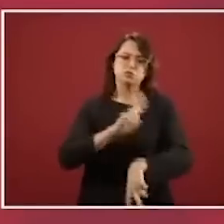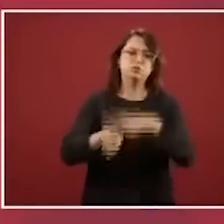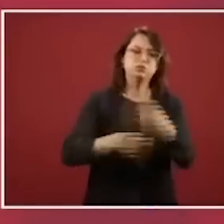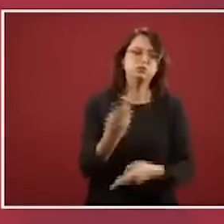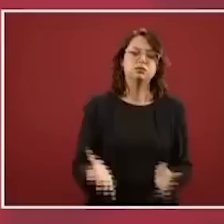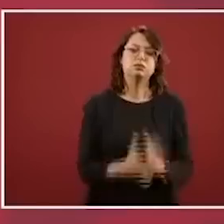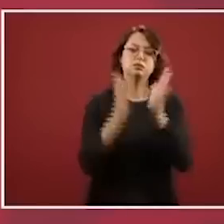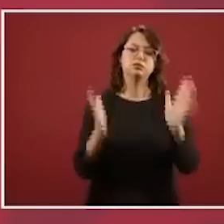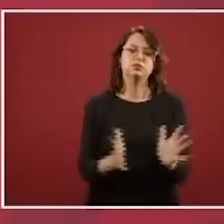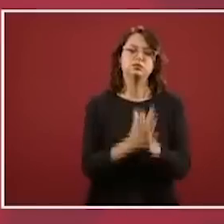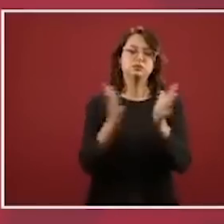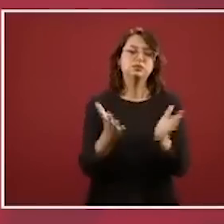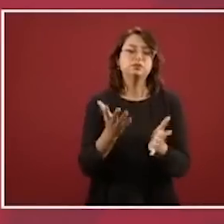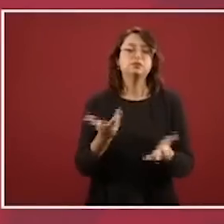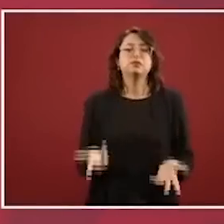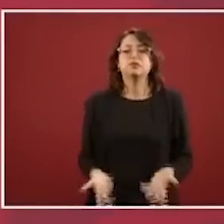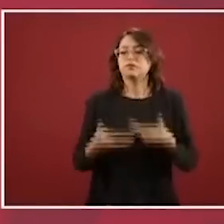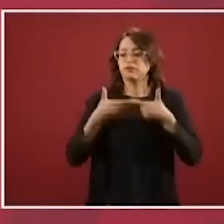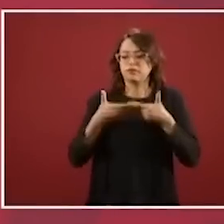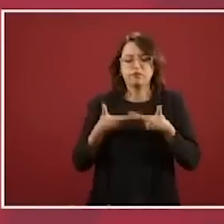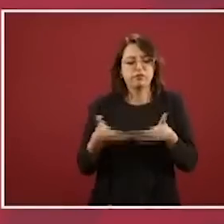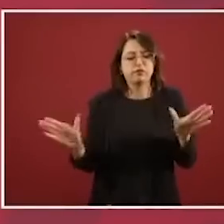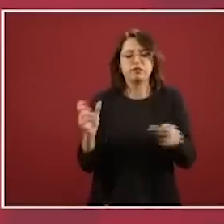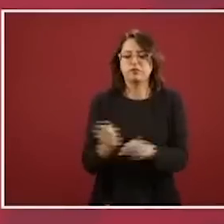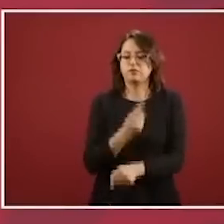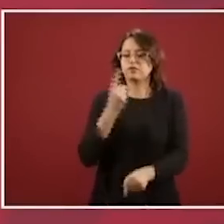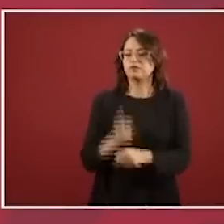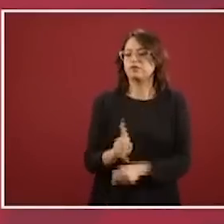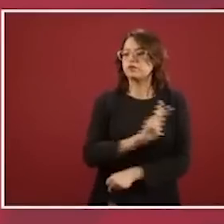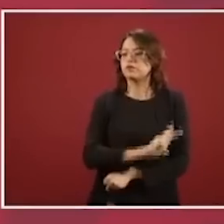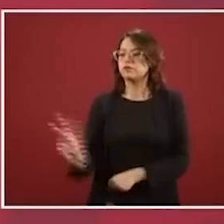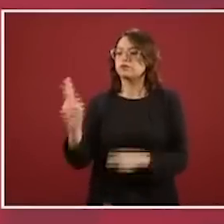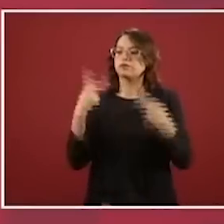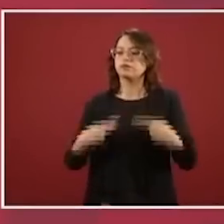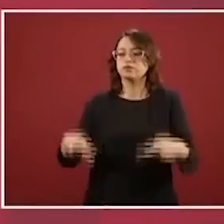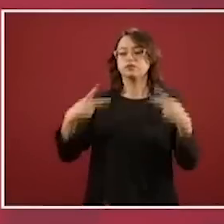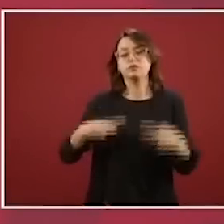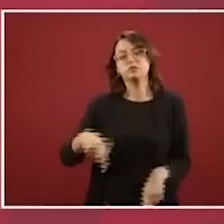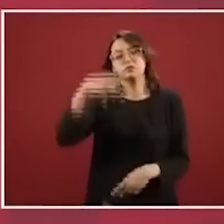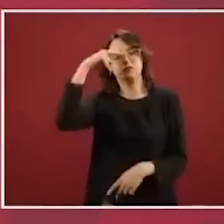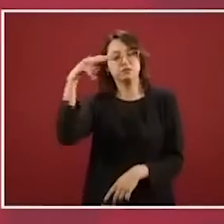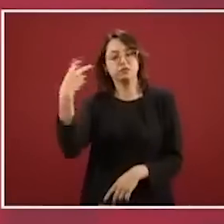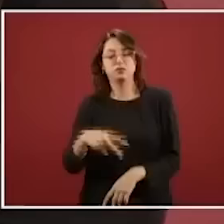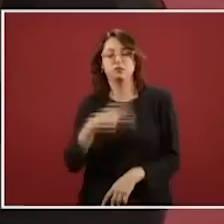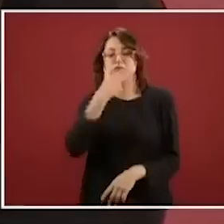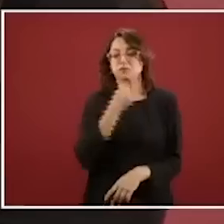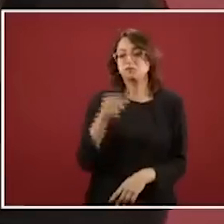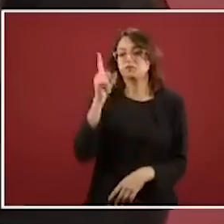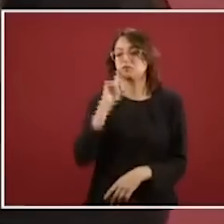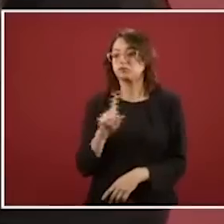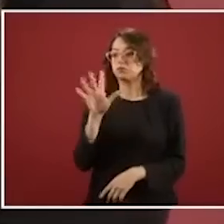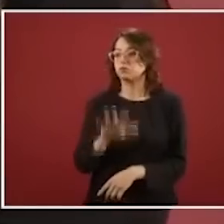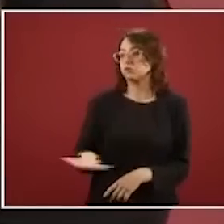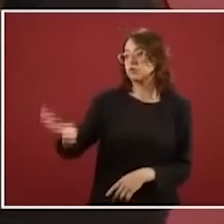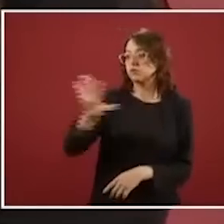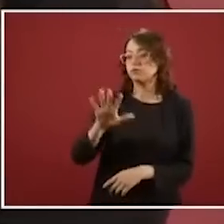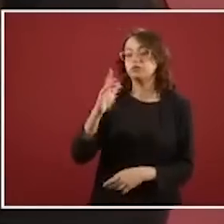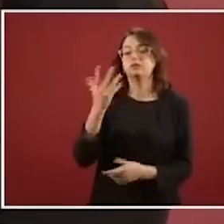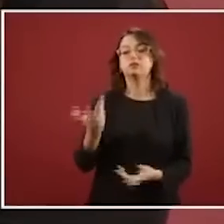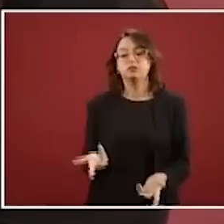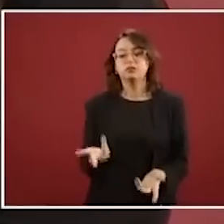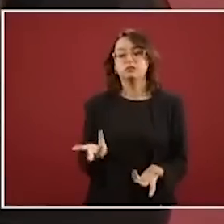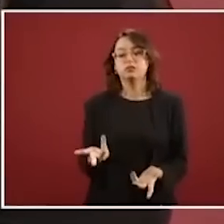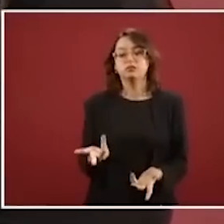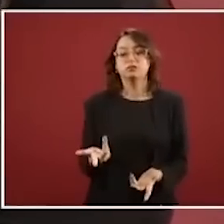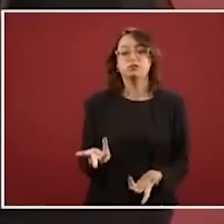sentido, pues dado que está abierta la oportunidad a cualquier mexicano o mexicana dentro de esa zona